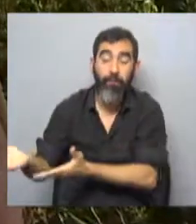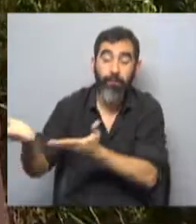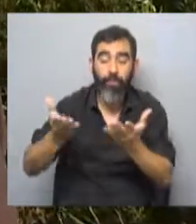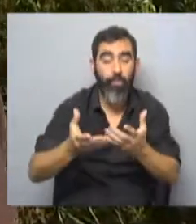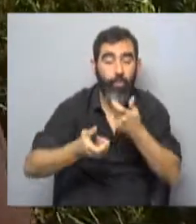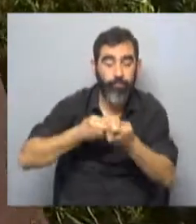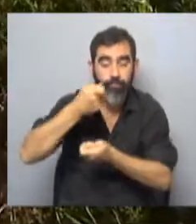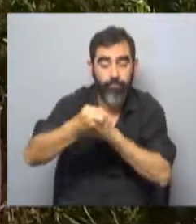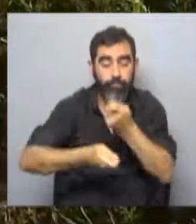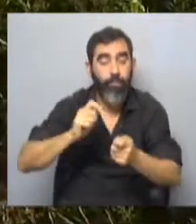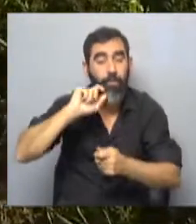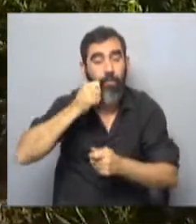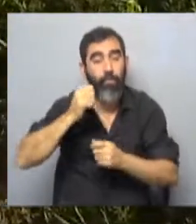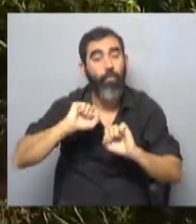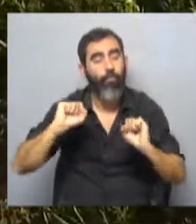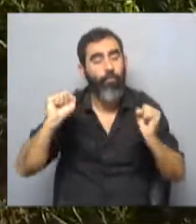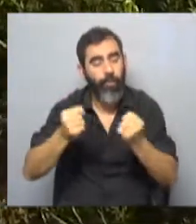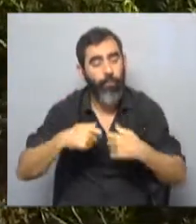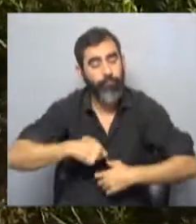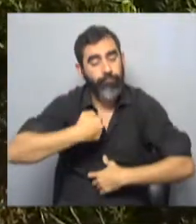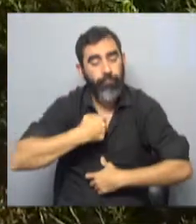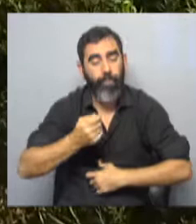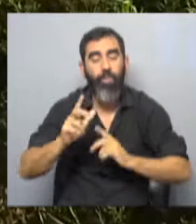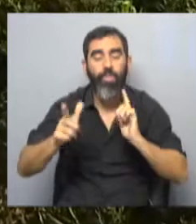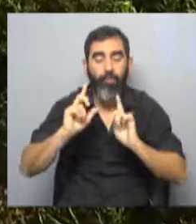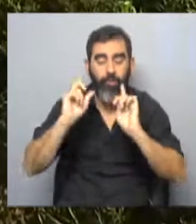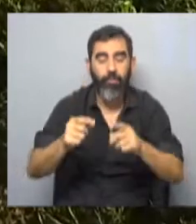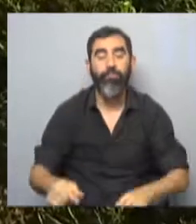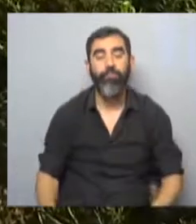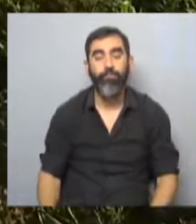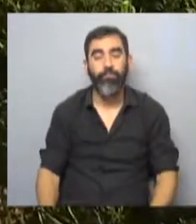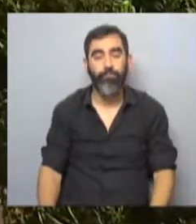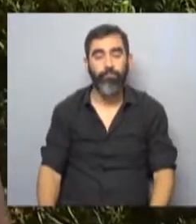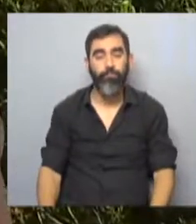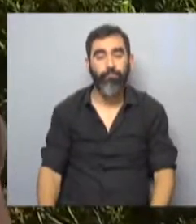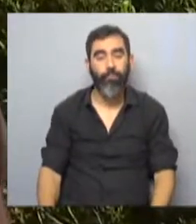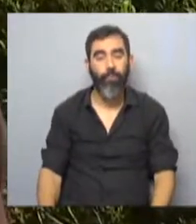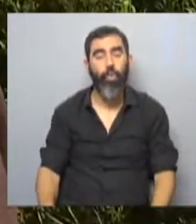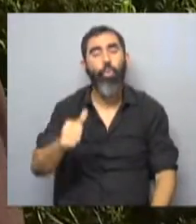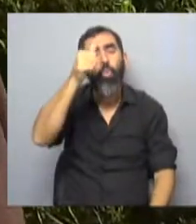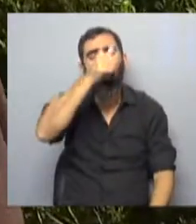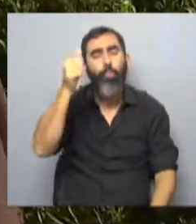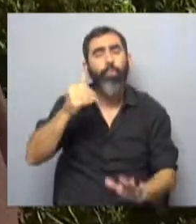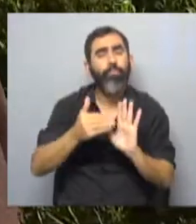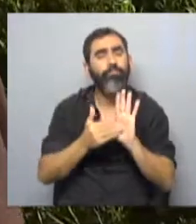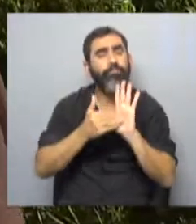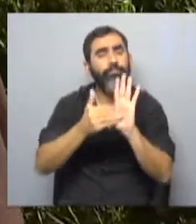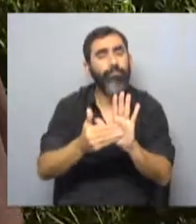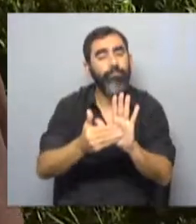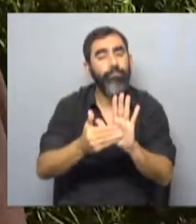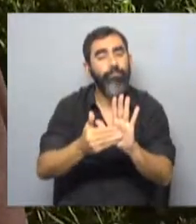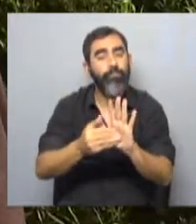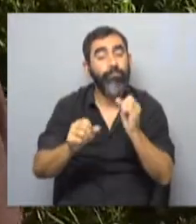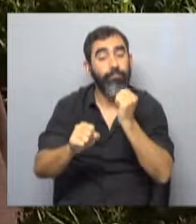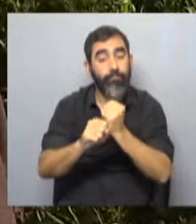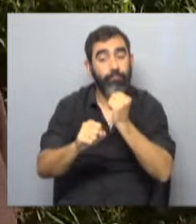a sumarse que va a estar muy lindo va a ser frío vamos abrigados pero lo vamos a disfrutar también y el domingo una de las cosas que se van a presentar es bueno parte